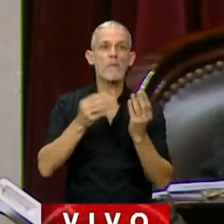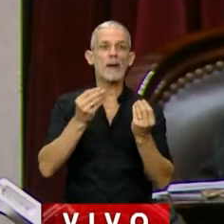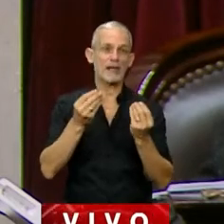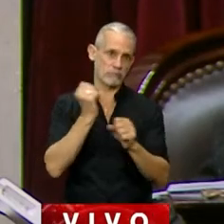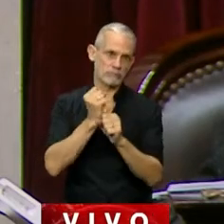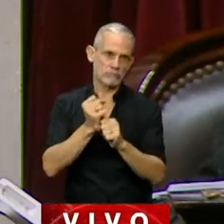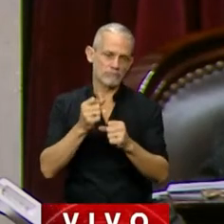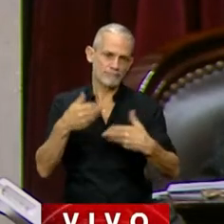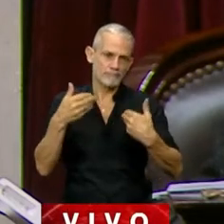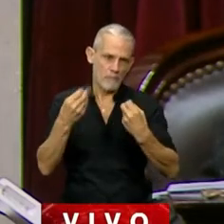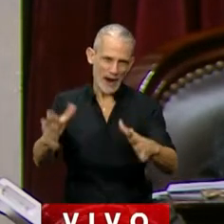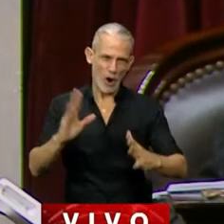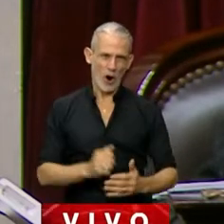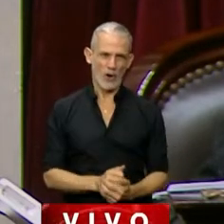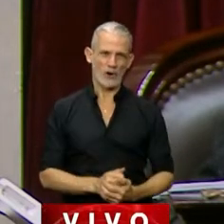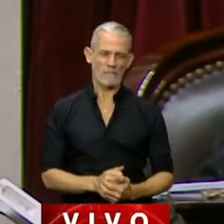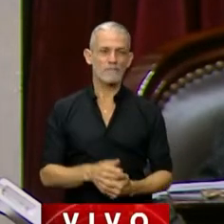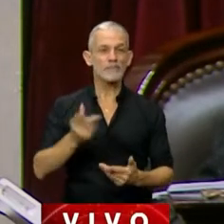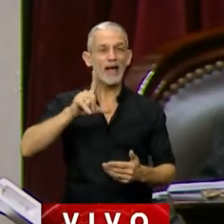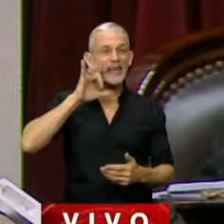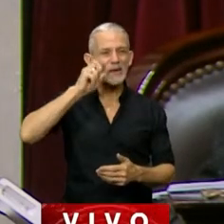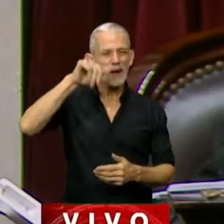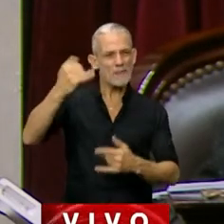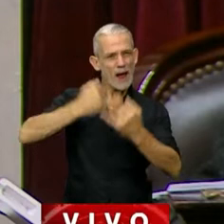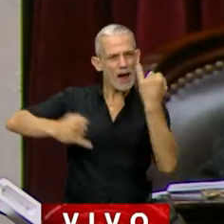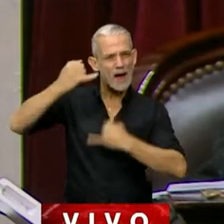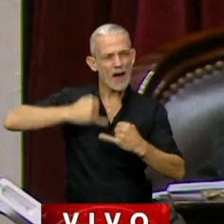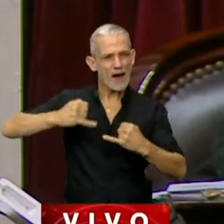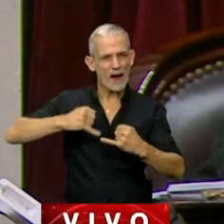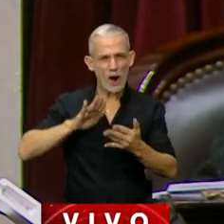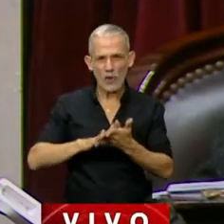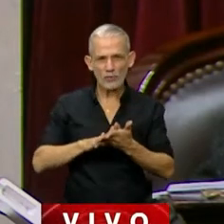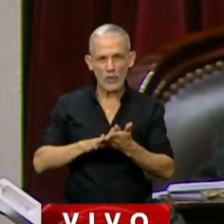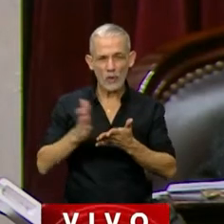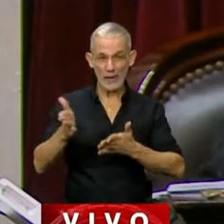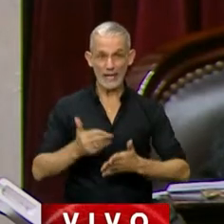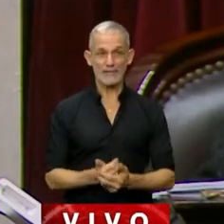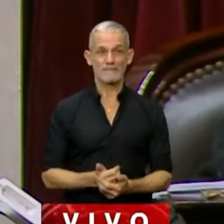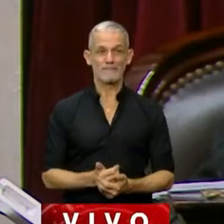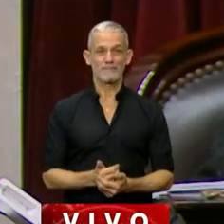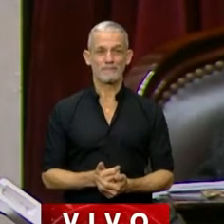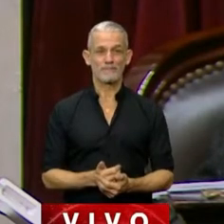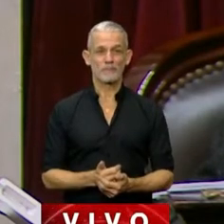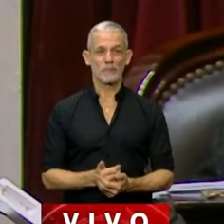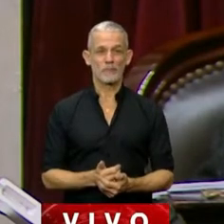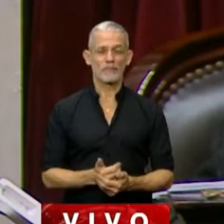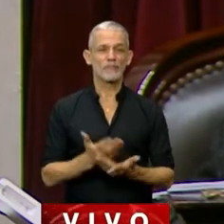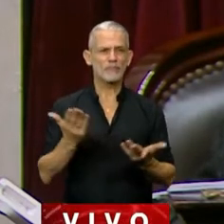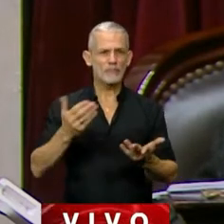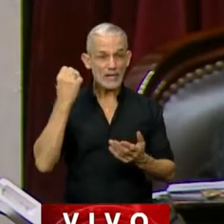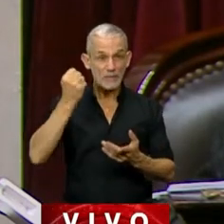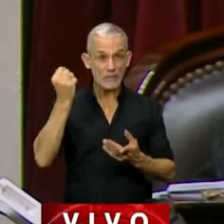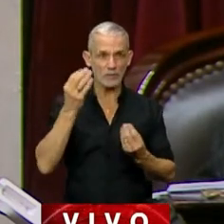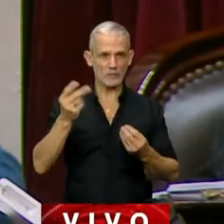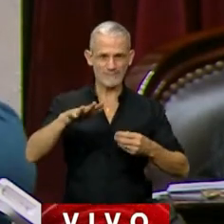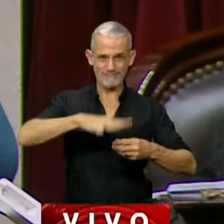su actividad. También Lieberman nos ejemplificaba que, un dato muy importante, que